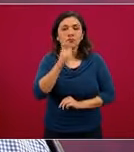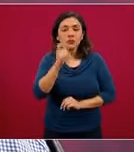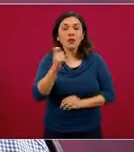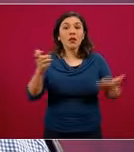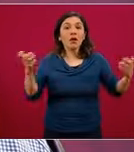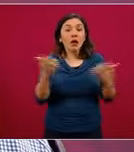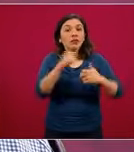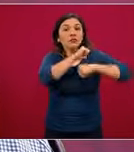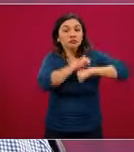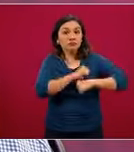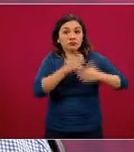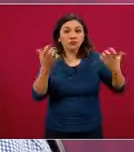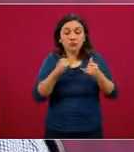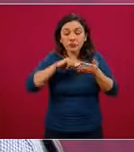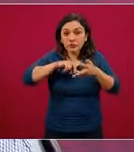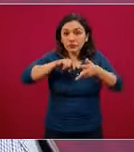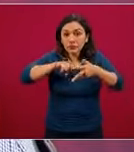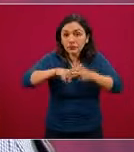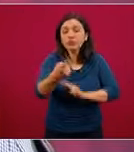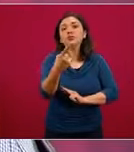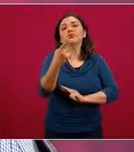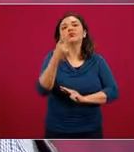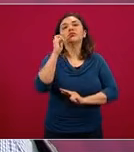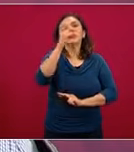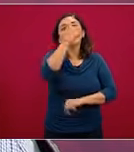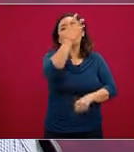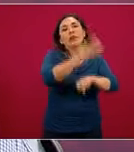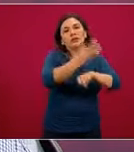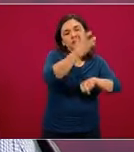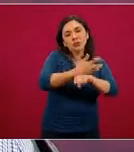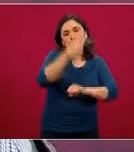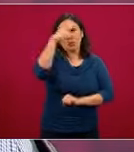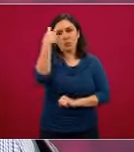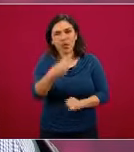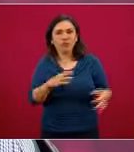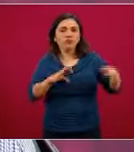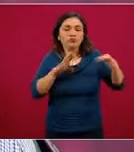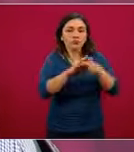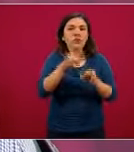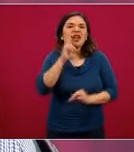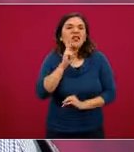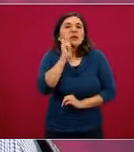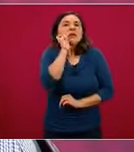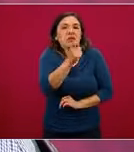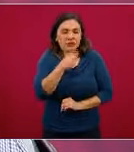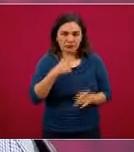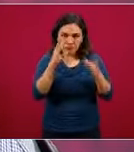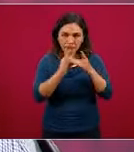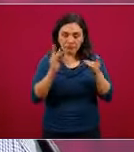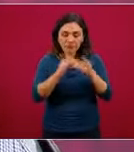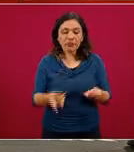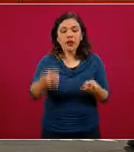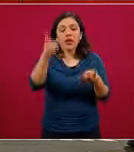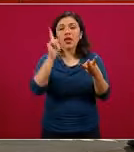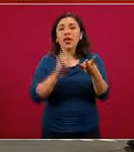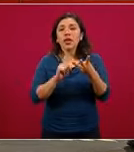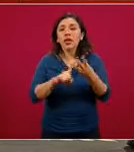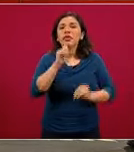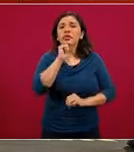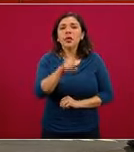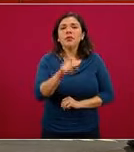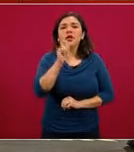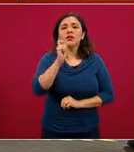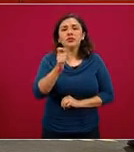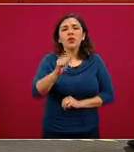estaría llevando a cabo y que había iniciado entre Estados Unidos y México. Vamos a hablar también un poco de él y vamos a tener